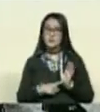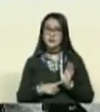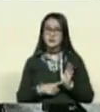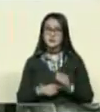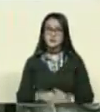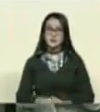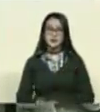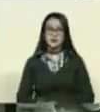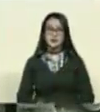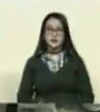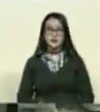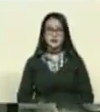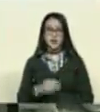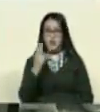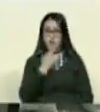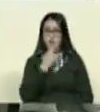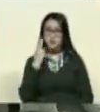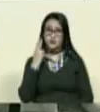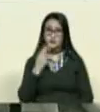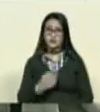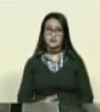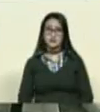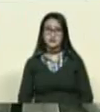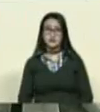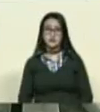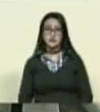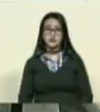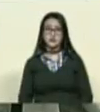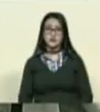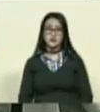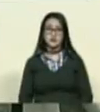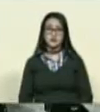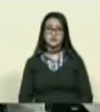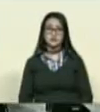de compromiso.